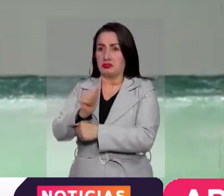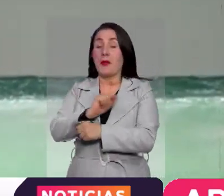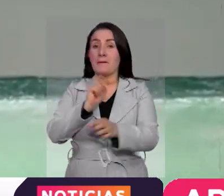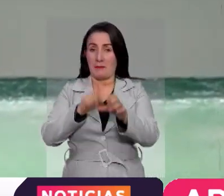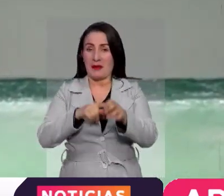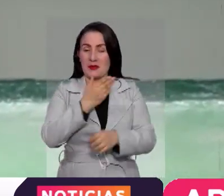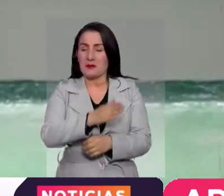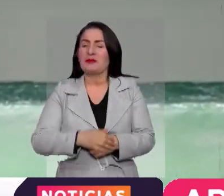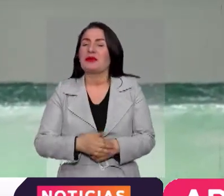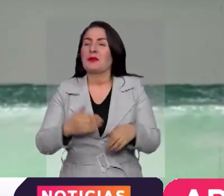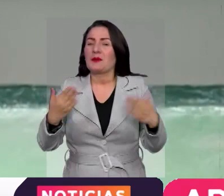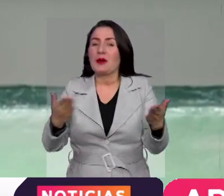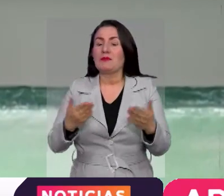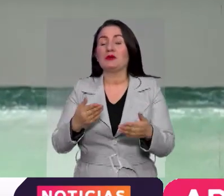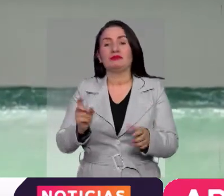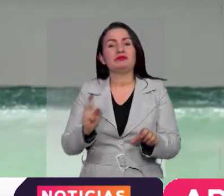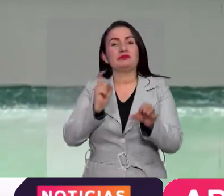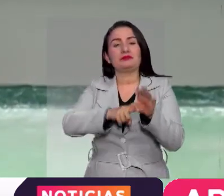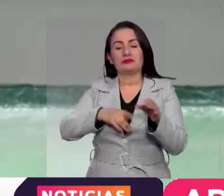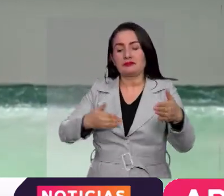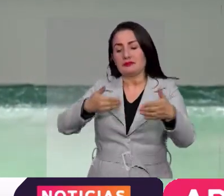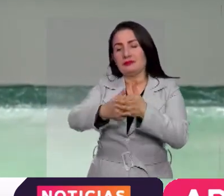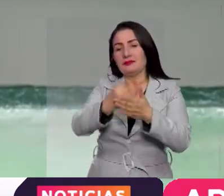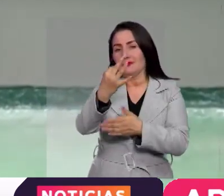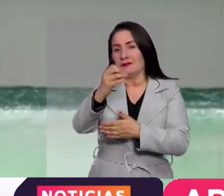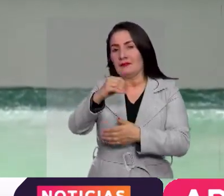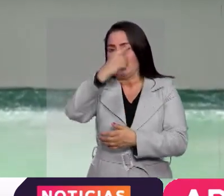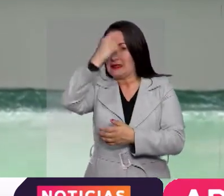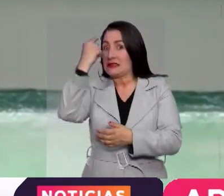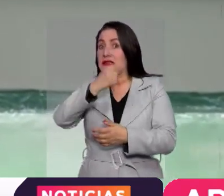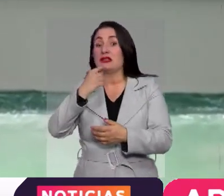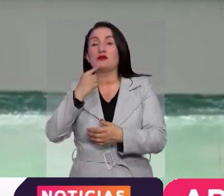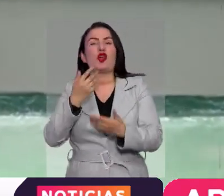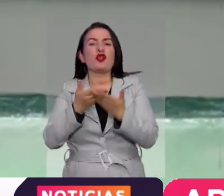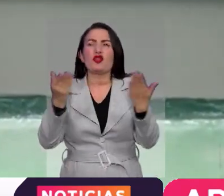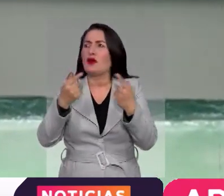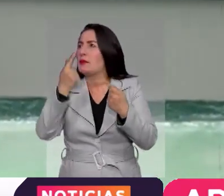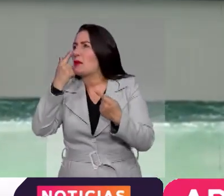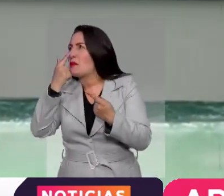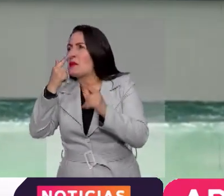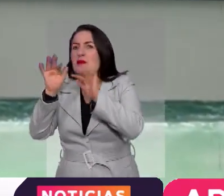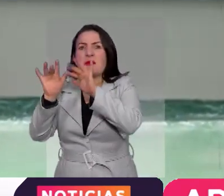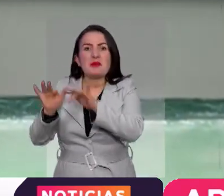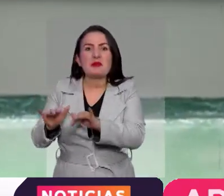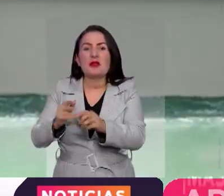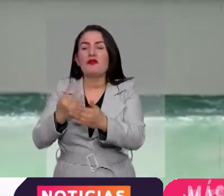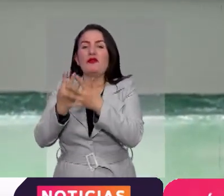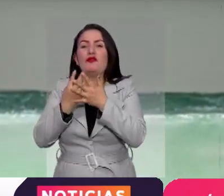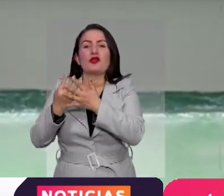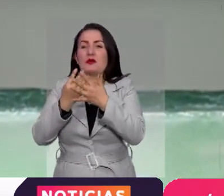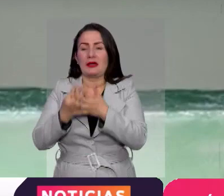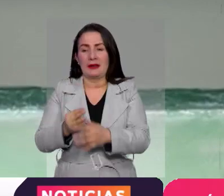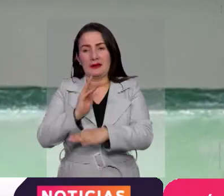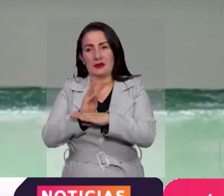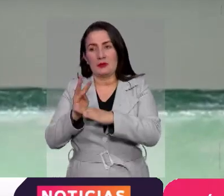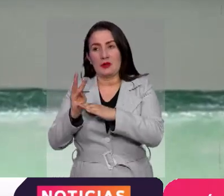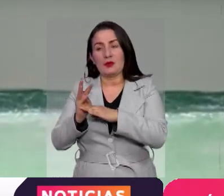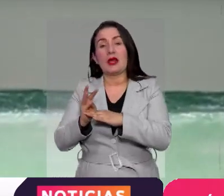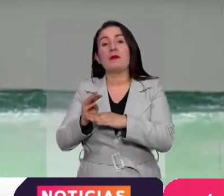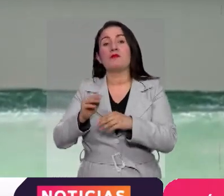inscriban. Vamos a estar con inscripciones abiertas hasta el 30 de septiembre. Pueden consultar toda la información y el formulario de inscripción en